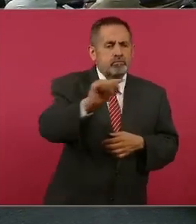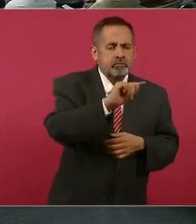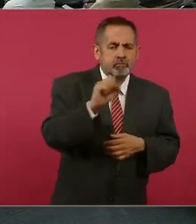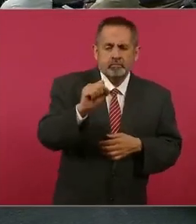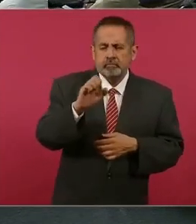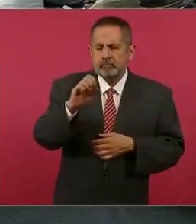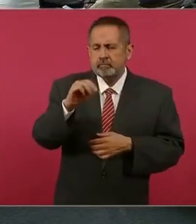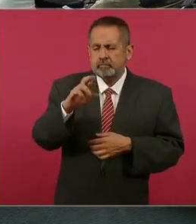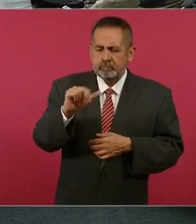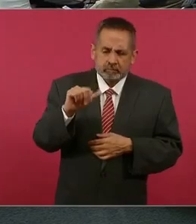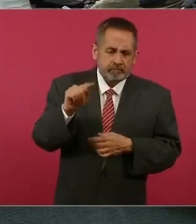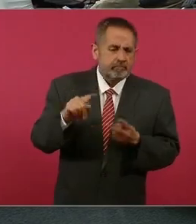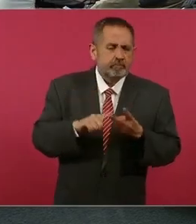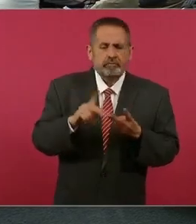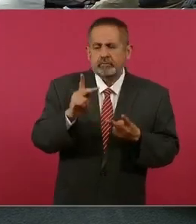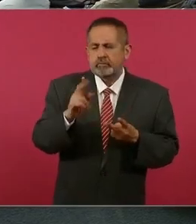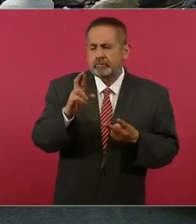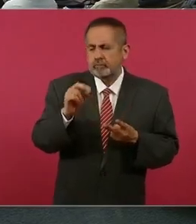Semarnat, Profepa,